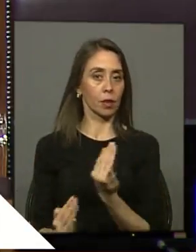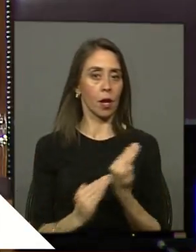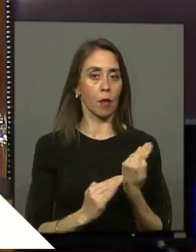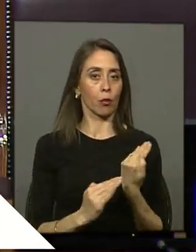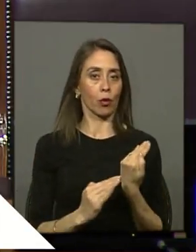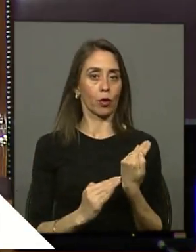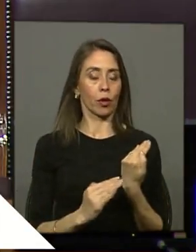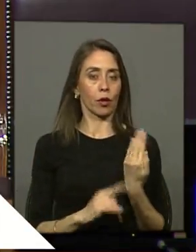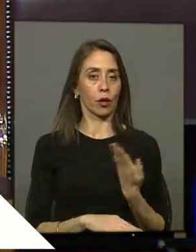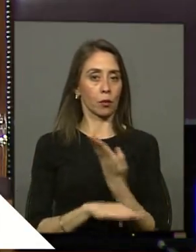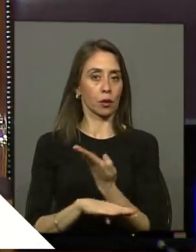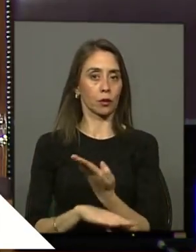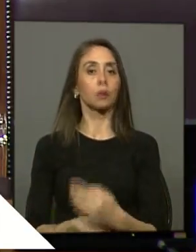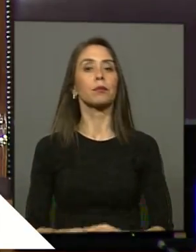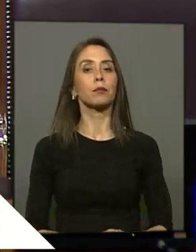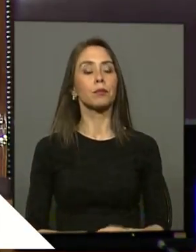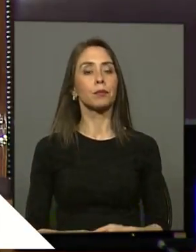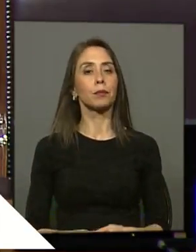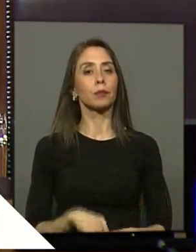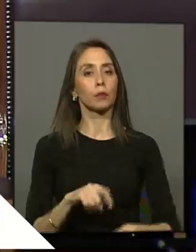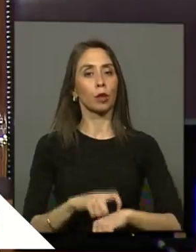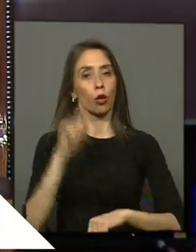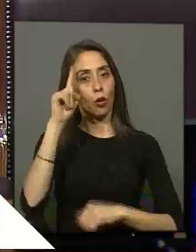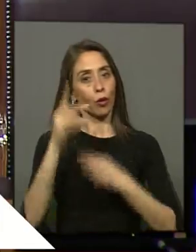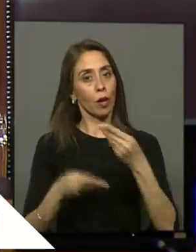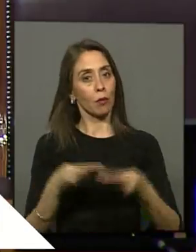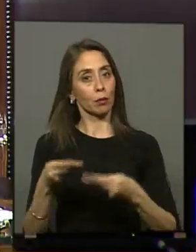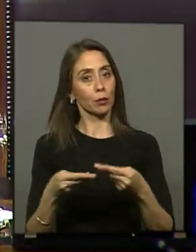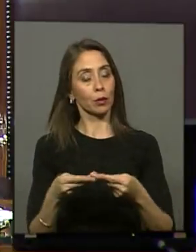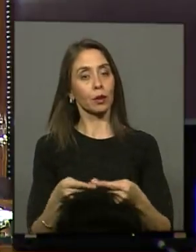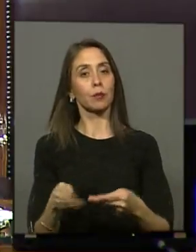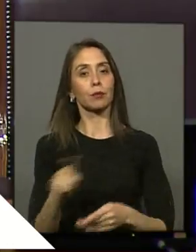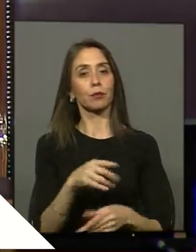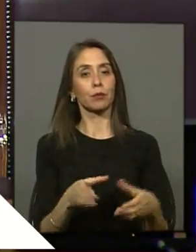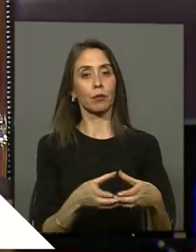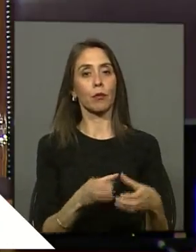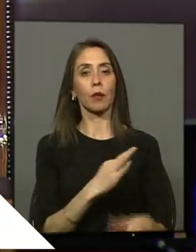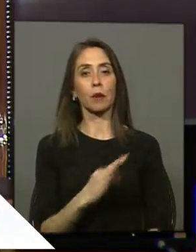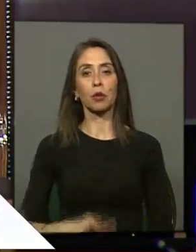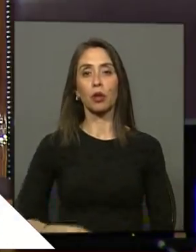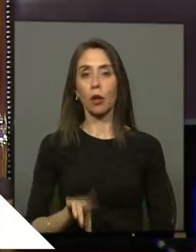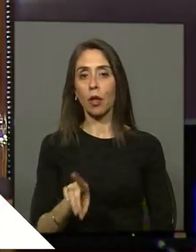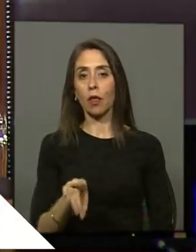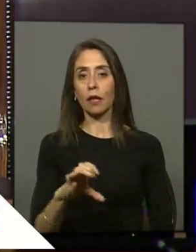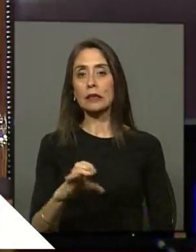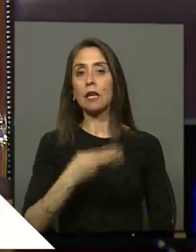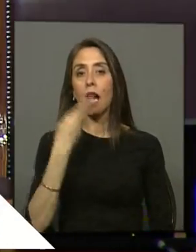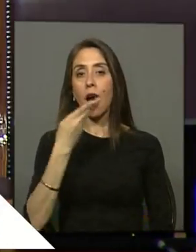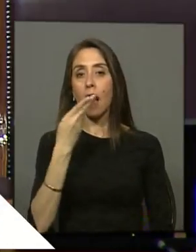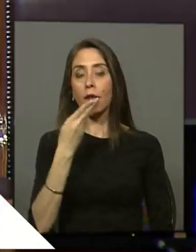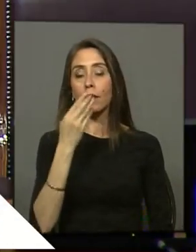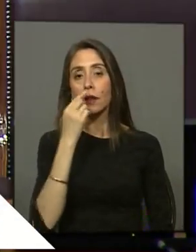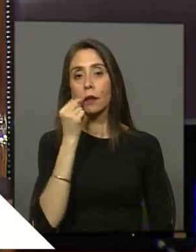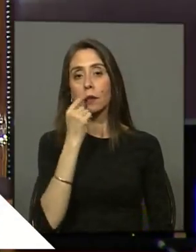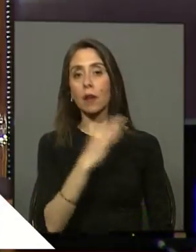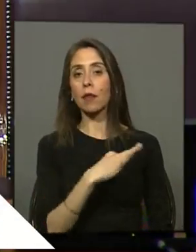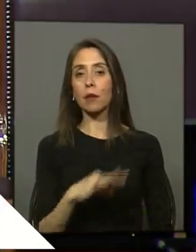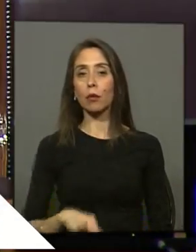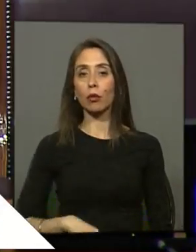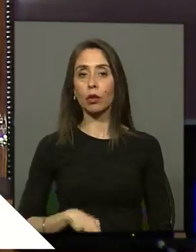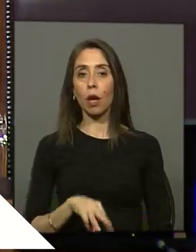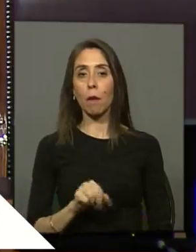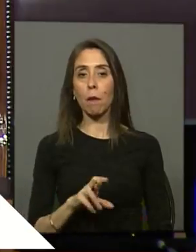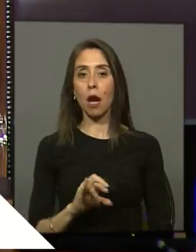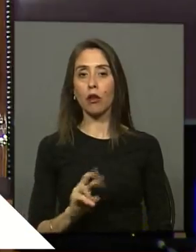vuestra presentación continuando con la hora de incidente del comité de la democracia cristiana le damos la palabra al colega diputado